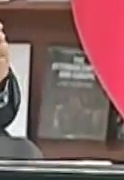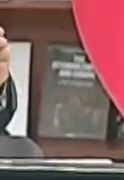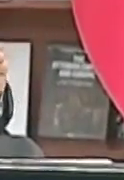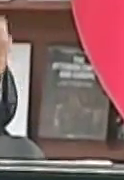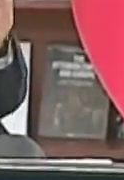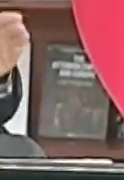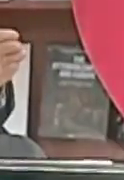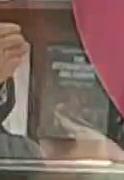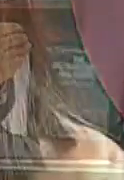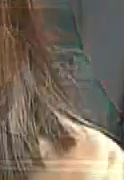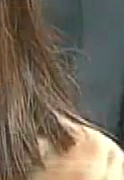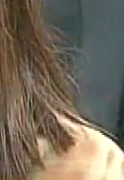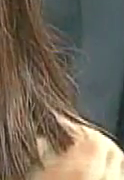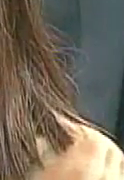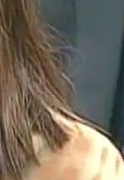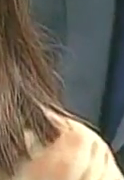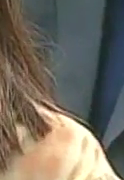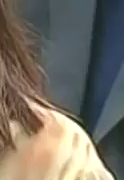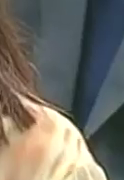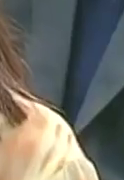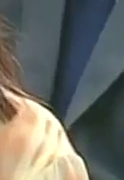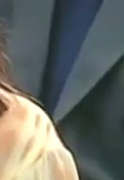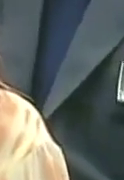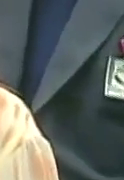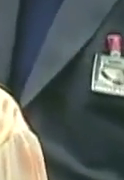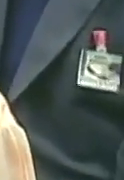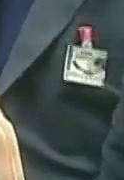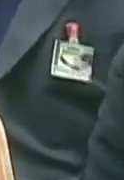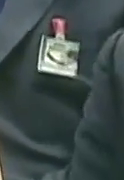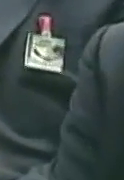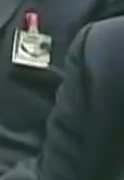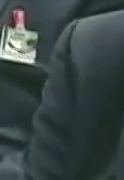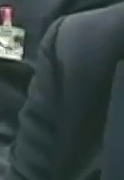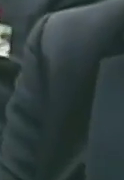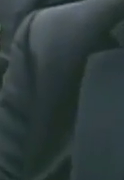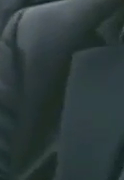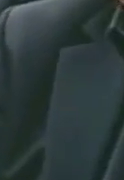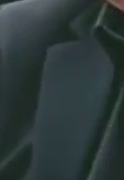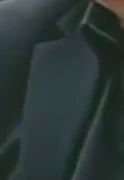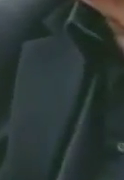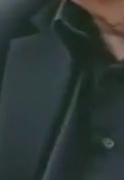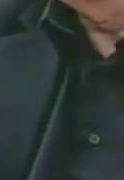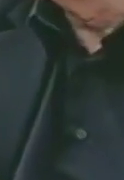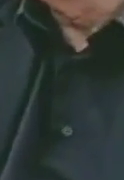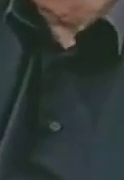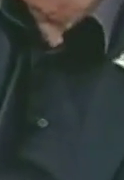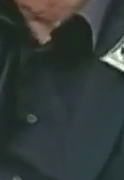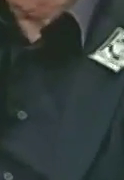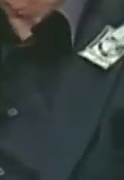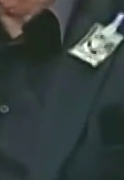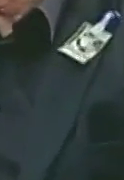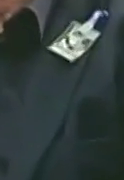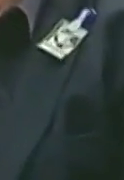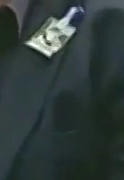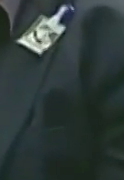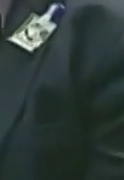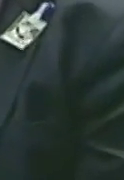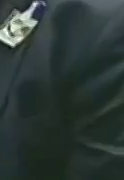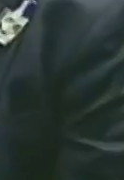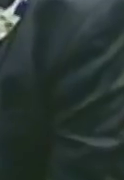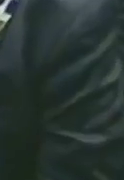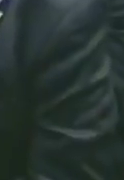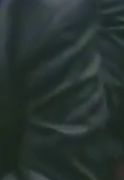las ideas que acompañó al proyecto independentista de Bolívar. Hemos reencontrado, presidente, a esa